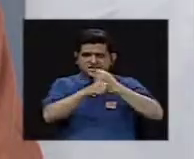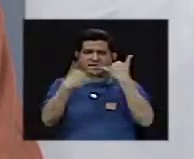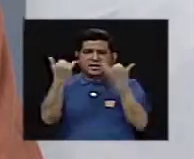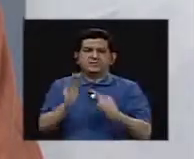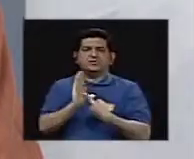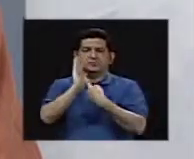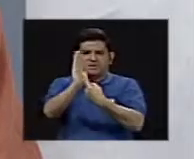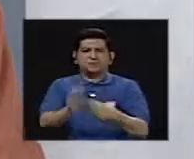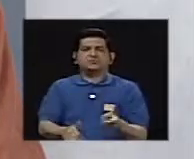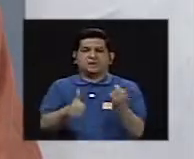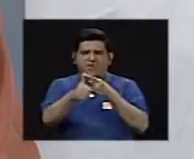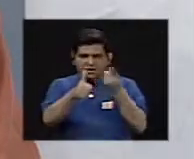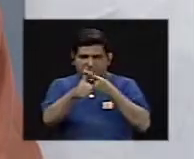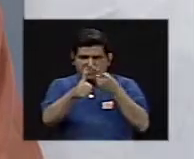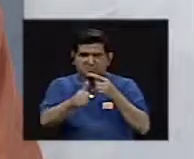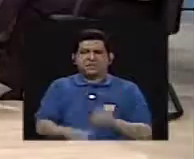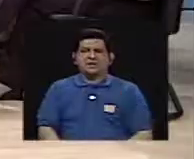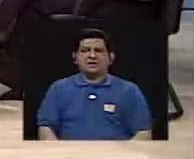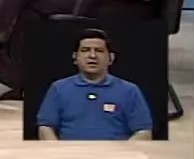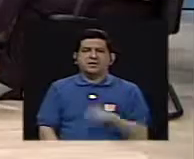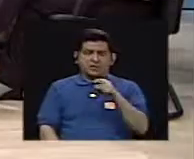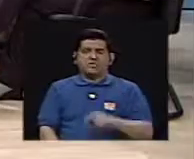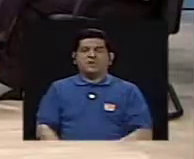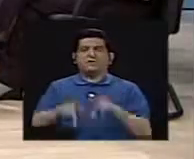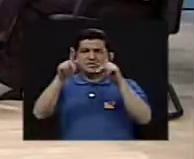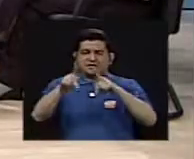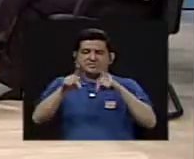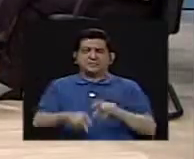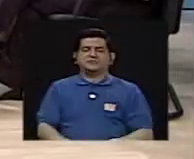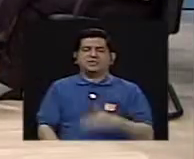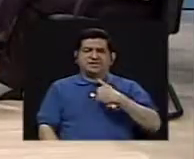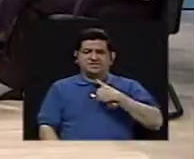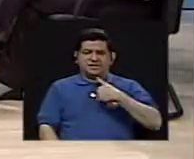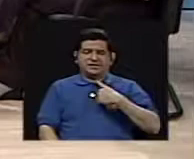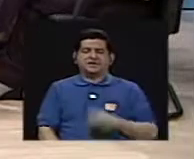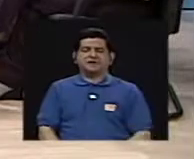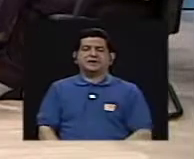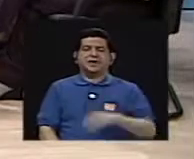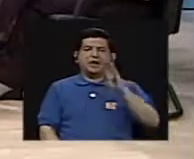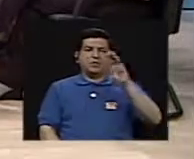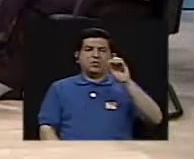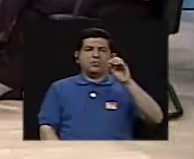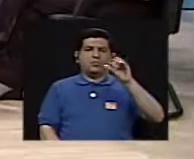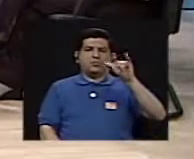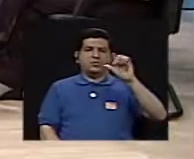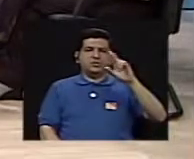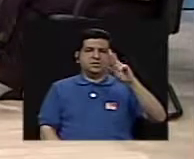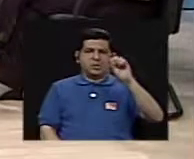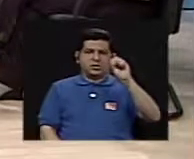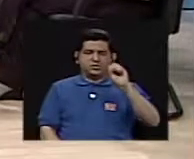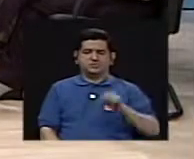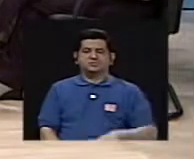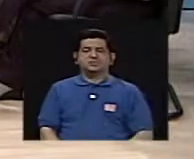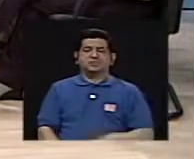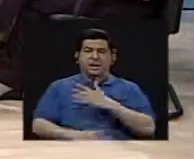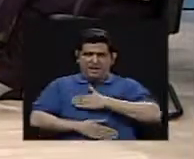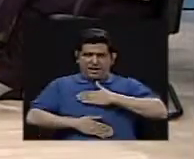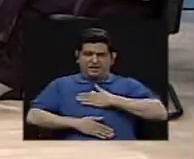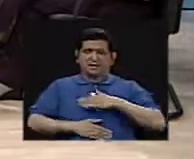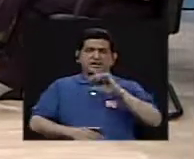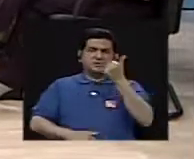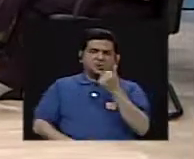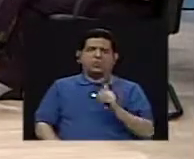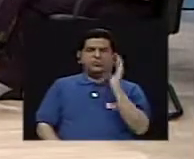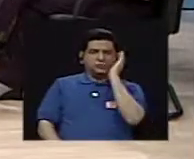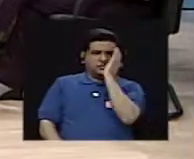estrenamos el primero, que es uno sobre los boyeros de Atenas, y estamos pendientes del segundo, que es sobre la mascarada, que es